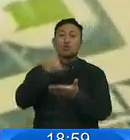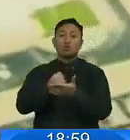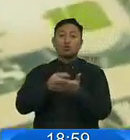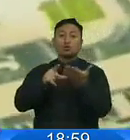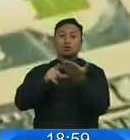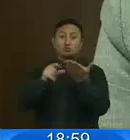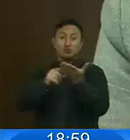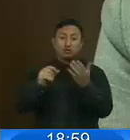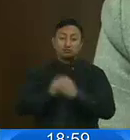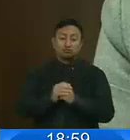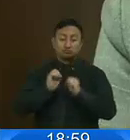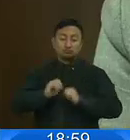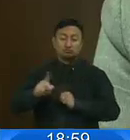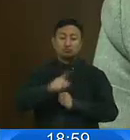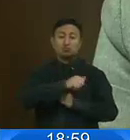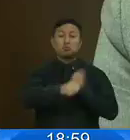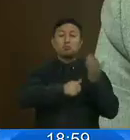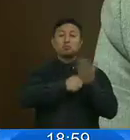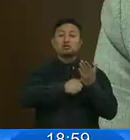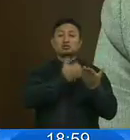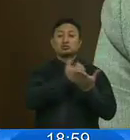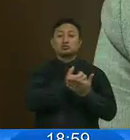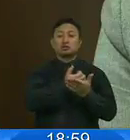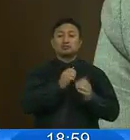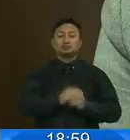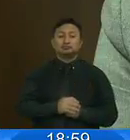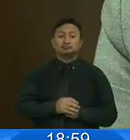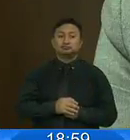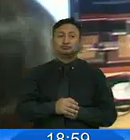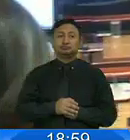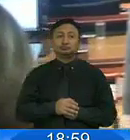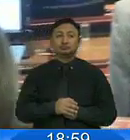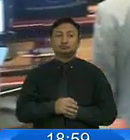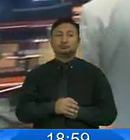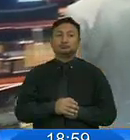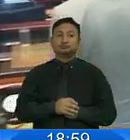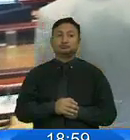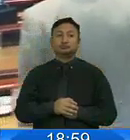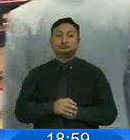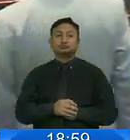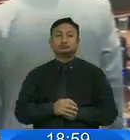Financiera y al ministro de Economía, Richard Martínez. Informó Javier Gallo.